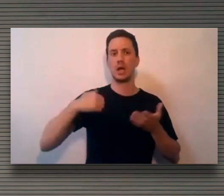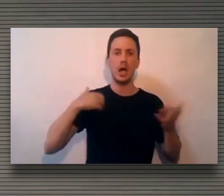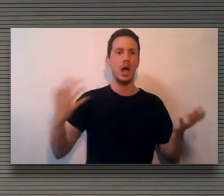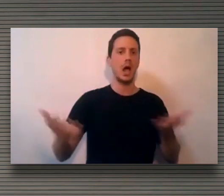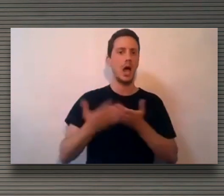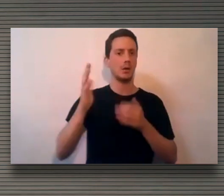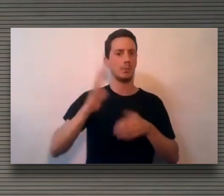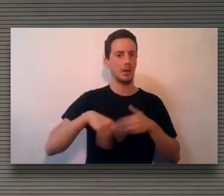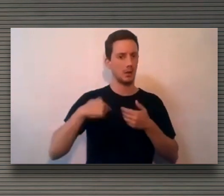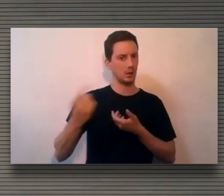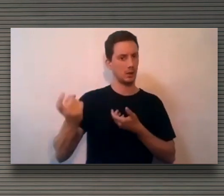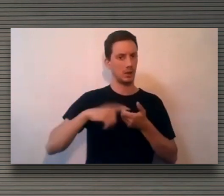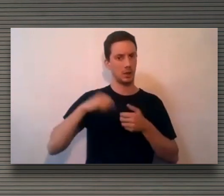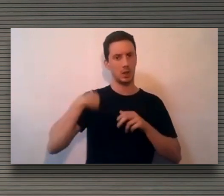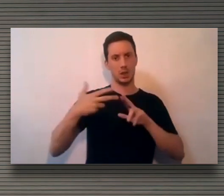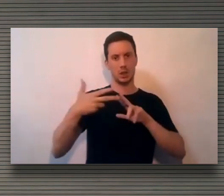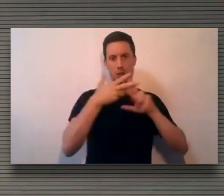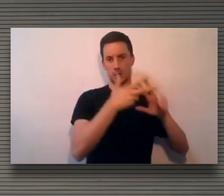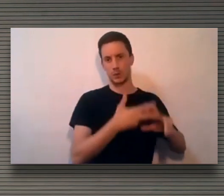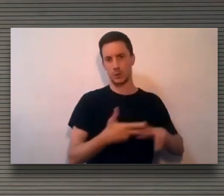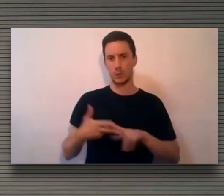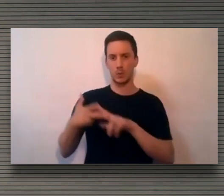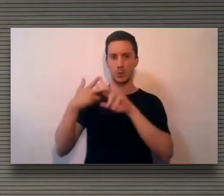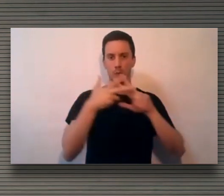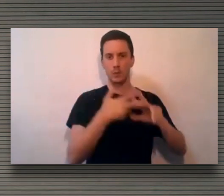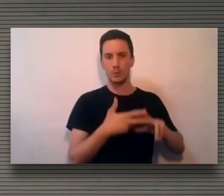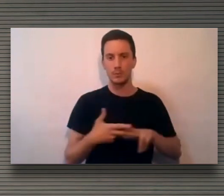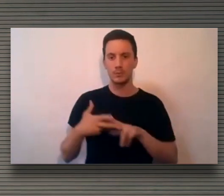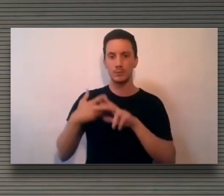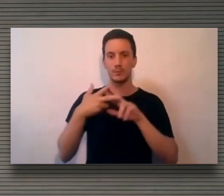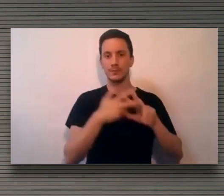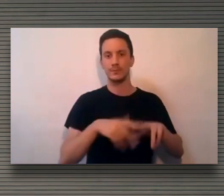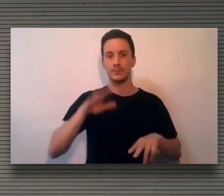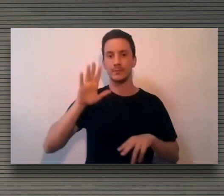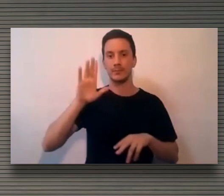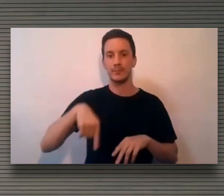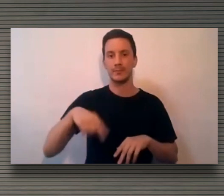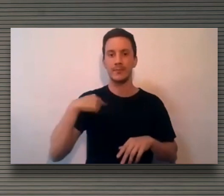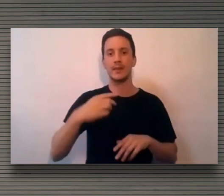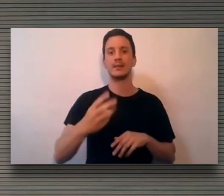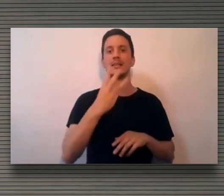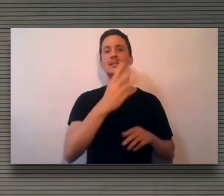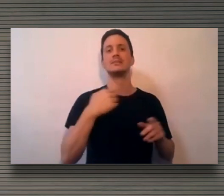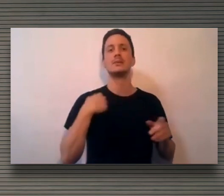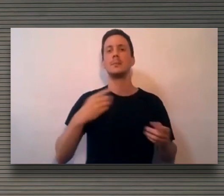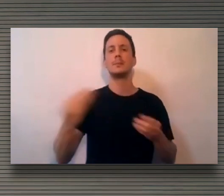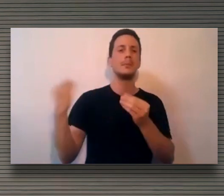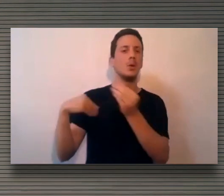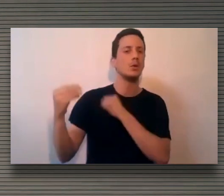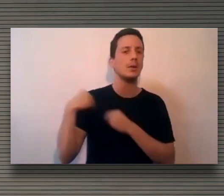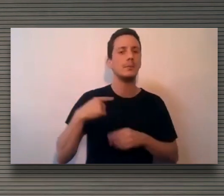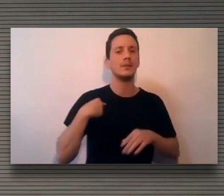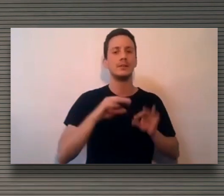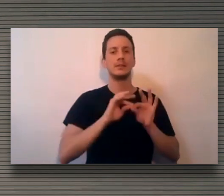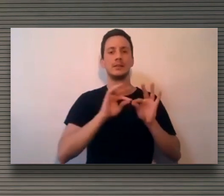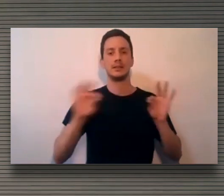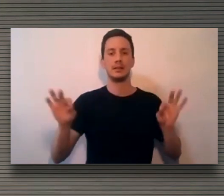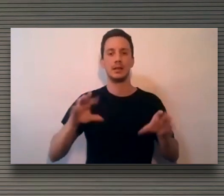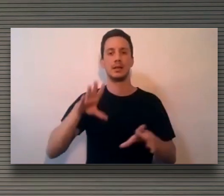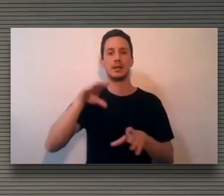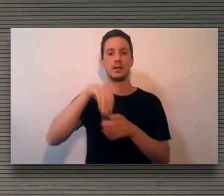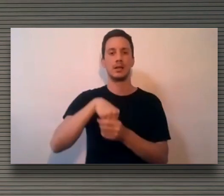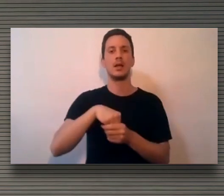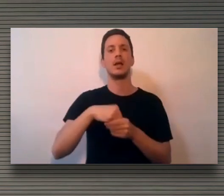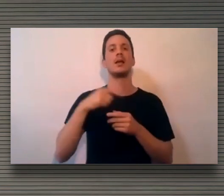aparecerá un pantallazo para responder 3 preguntas muy, muy rápidas, muy fáciles sobre qué os ha parecido esta sesión de hoy,